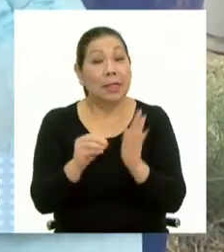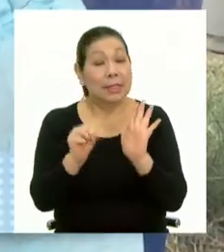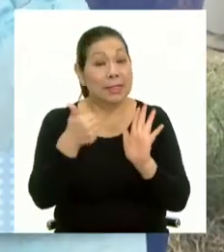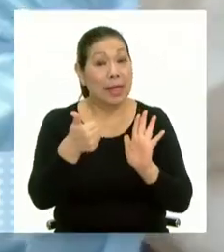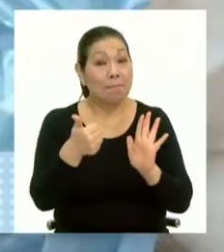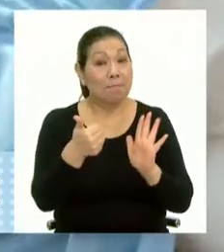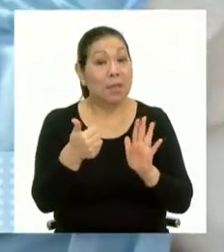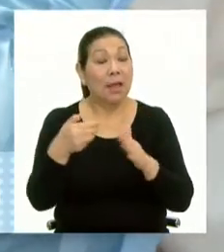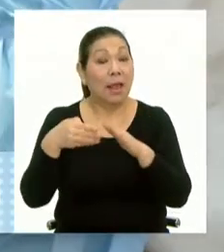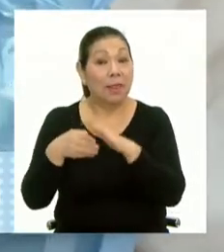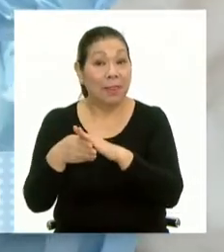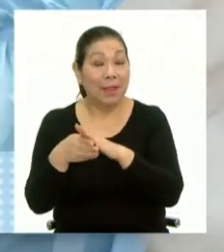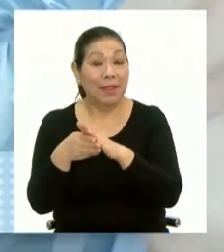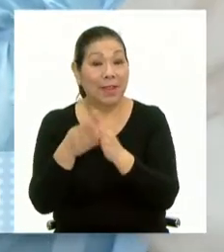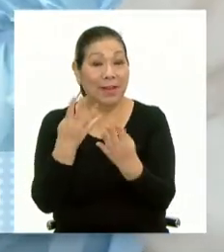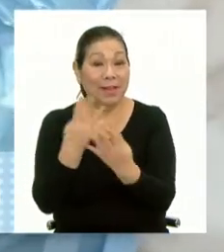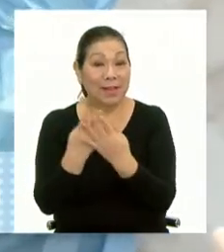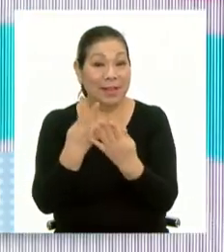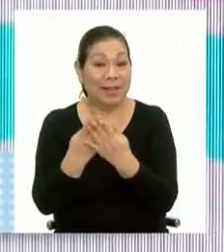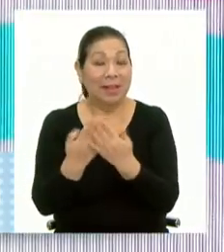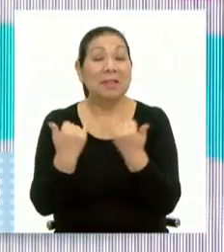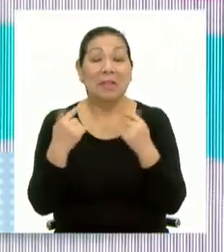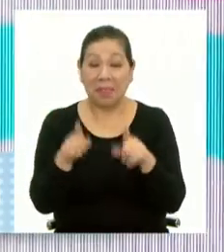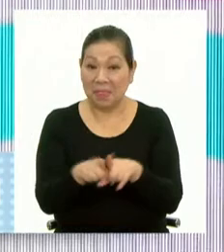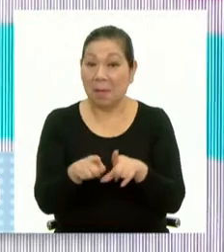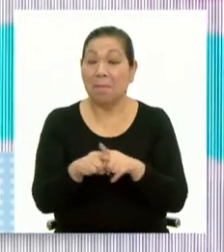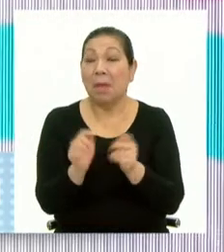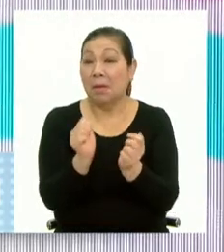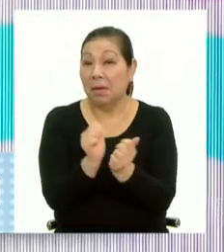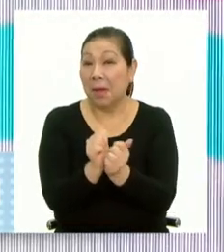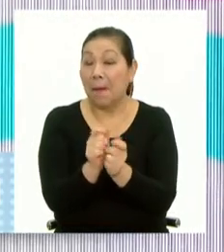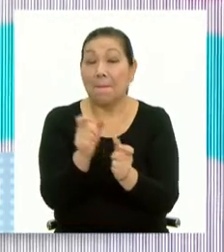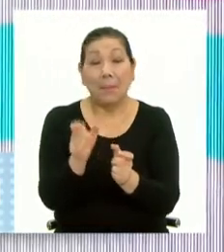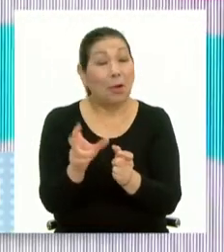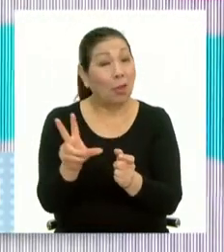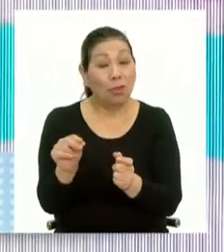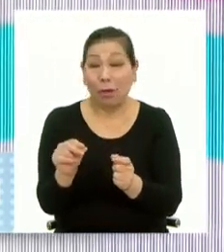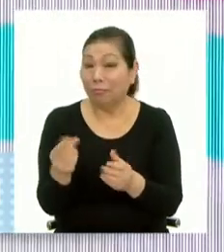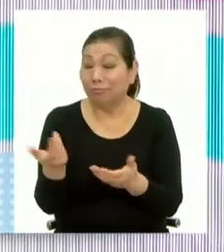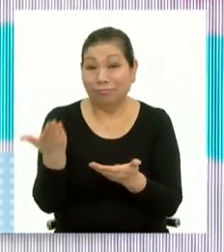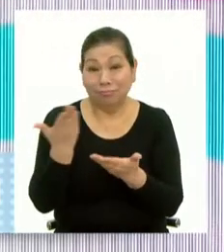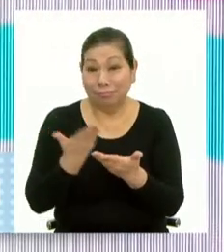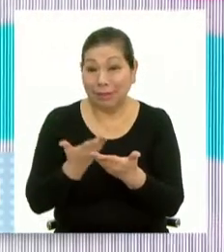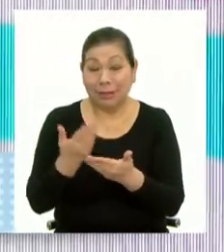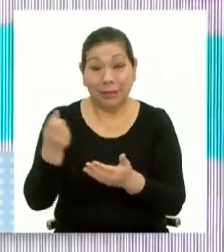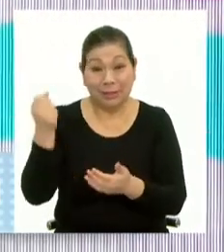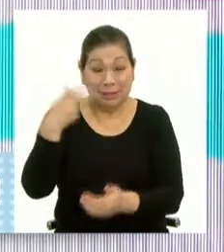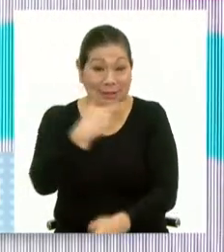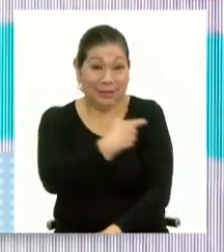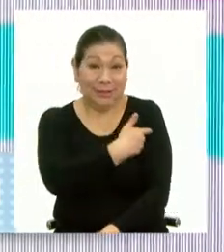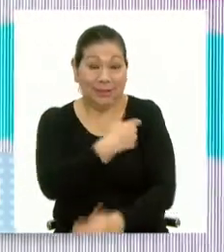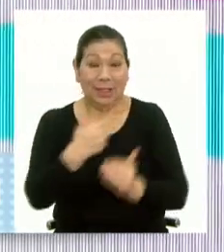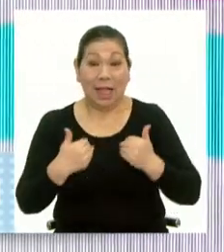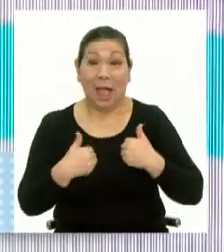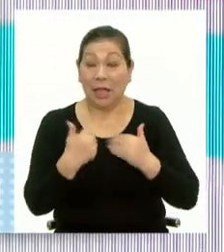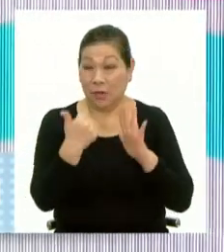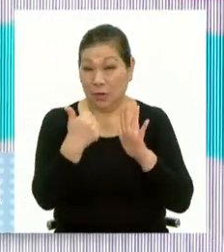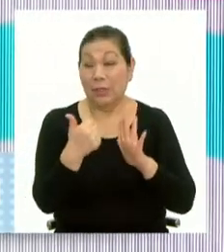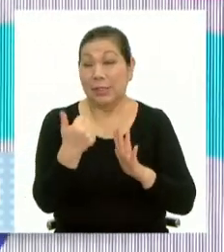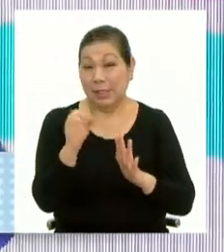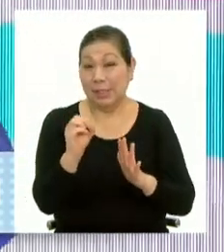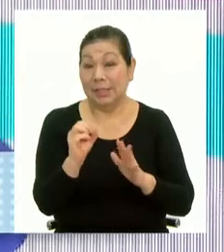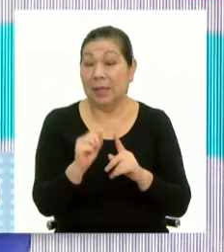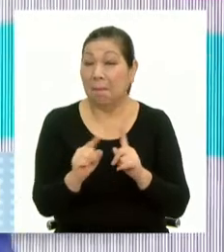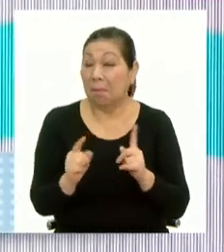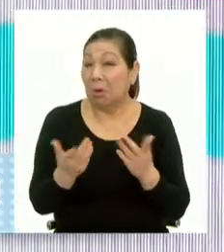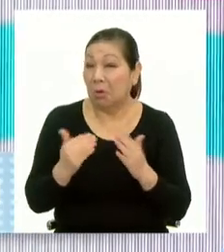mil internos en penales de la capital. Por ejemplo, de personas que no han recibido la segunda dosis mayores de 60, por